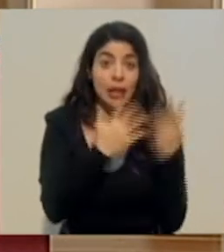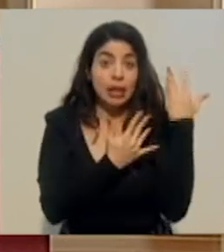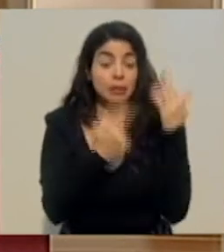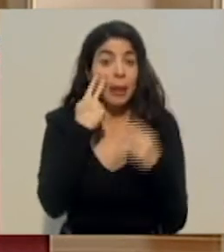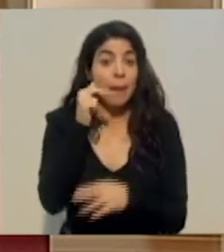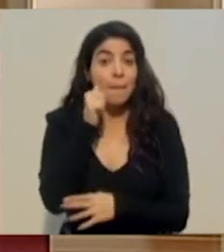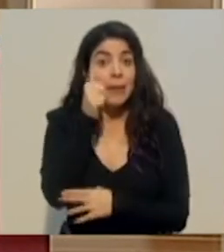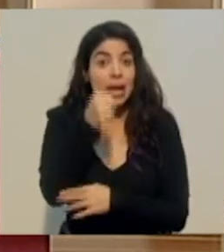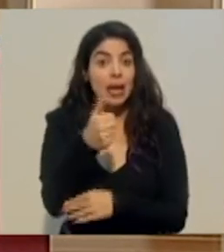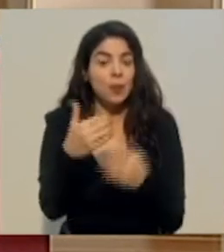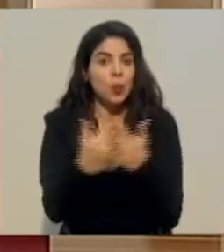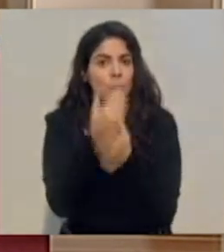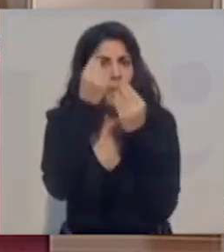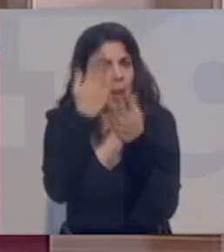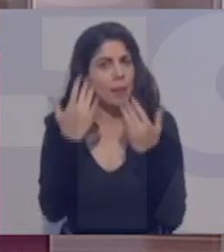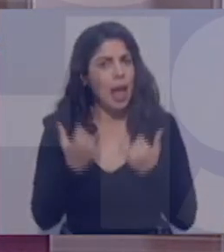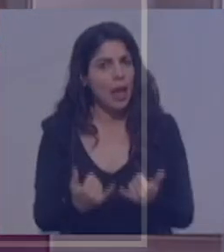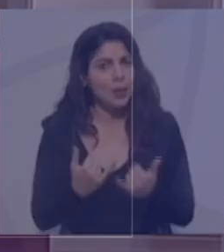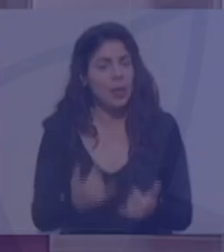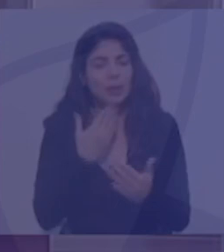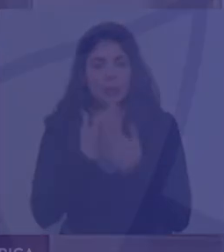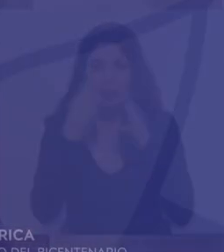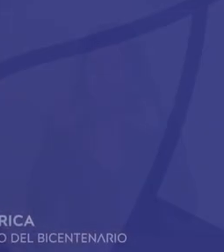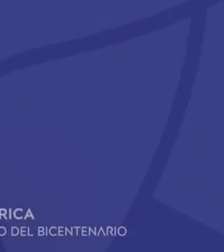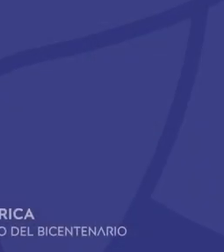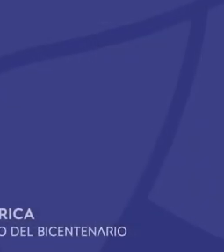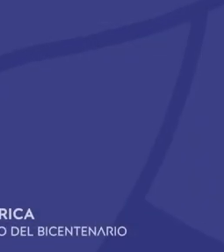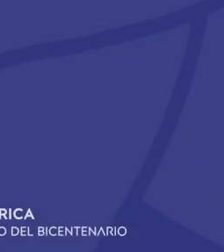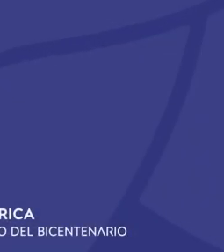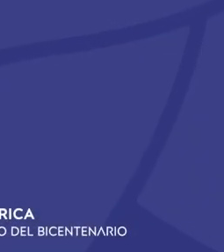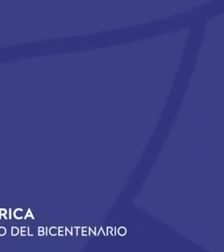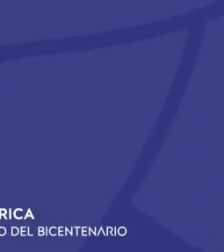esperamos mañana con una nueva actualización. Muy buenas tardes.